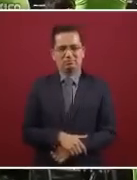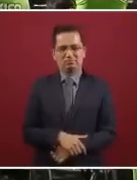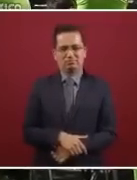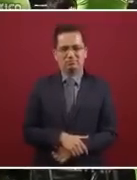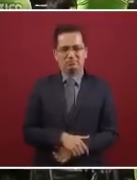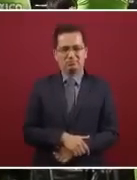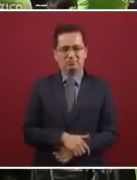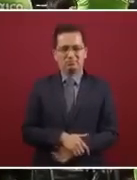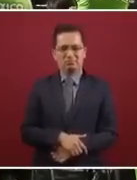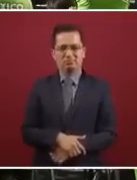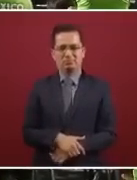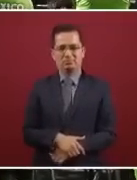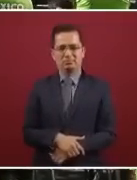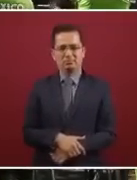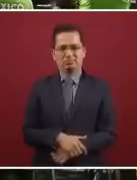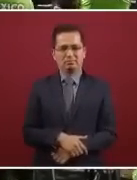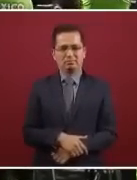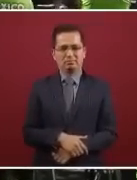¡Bravo!